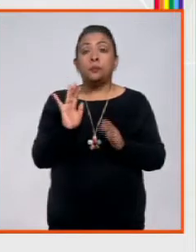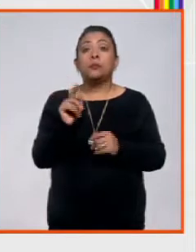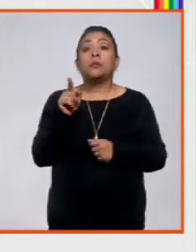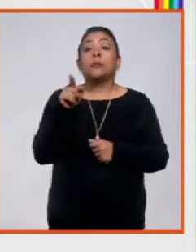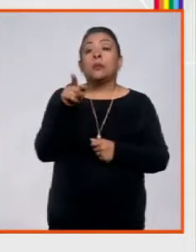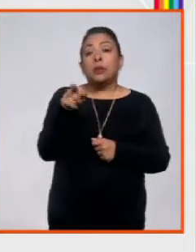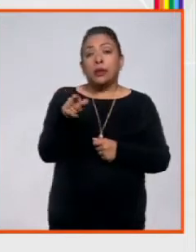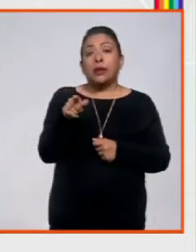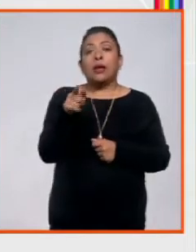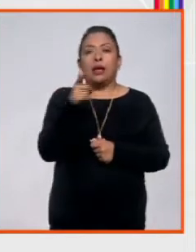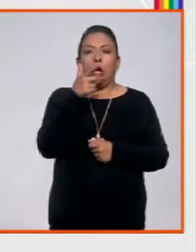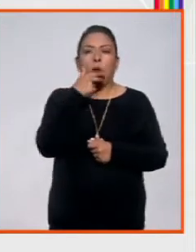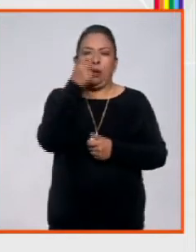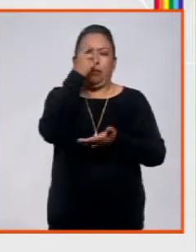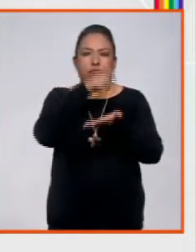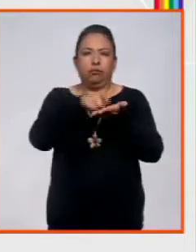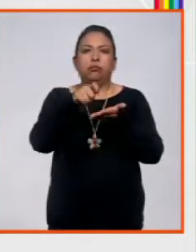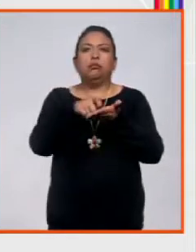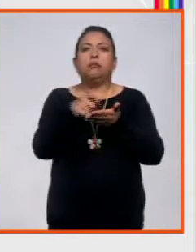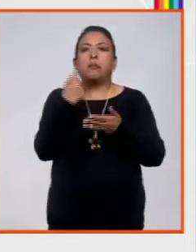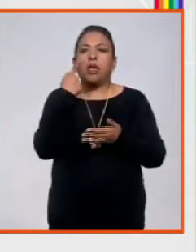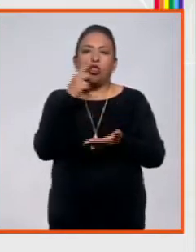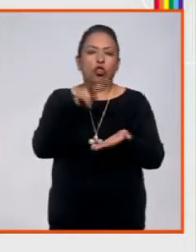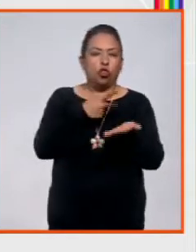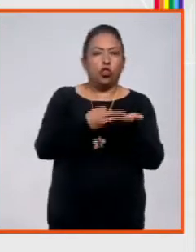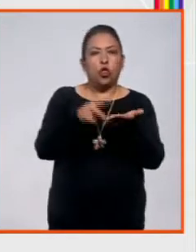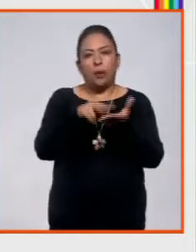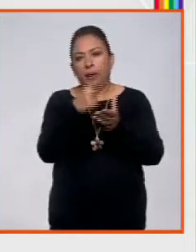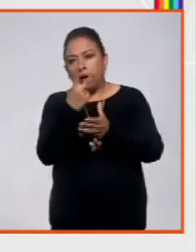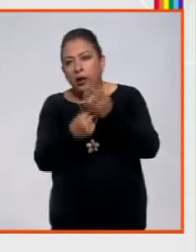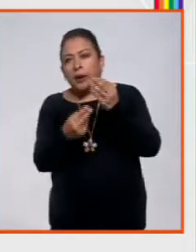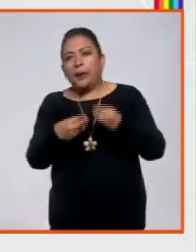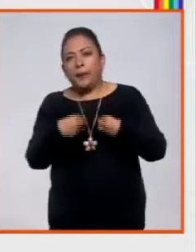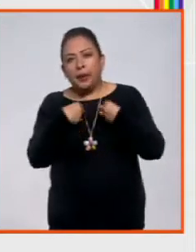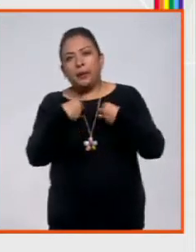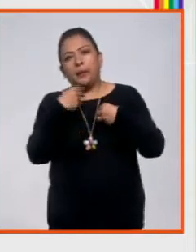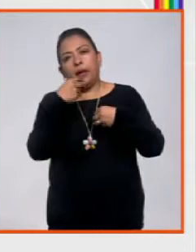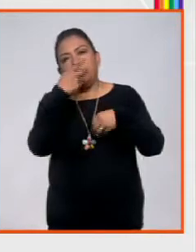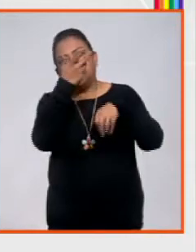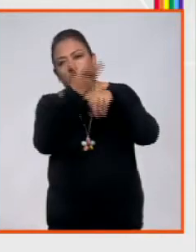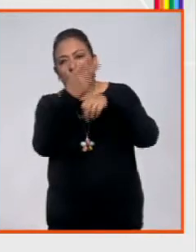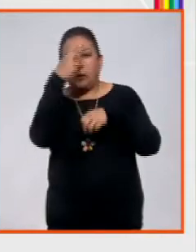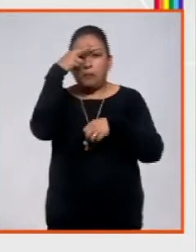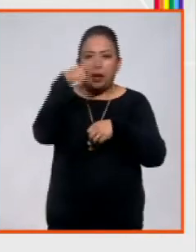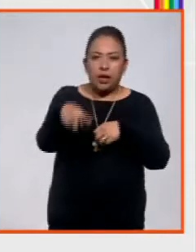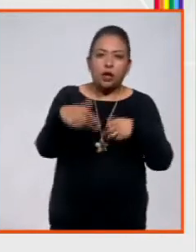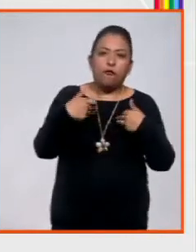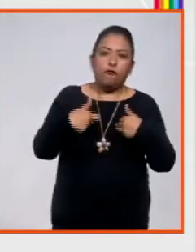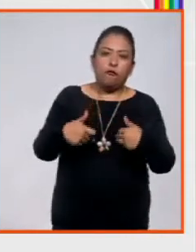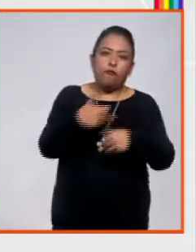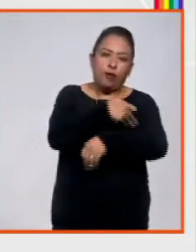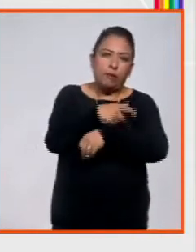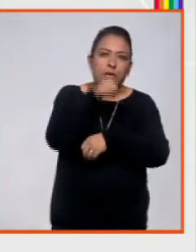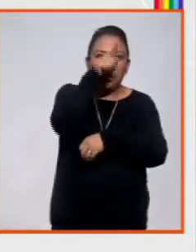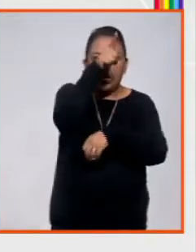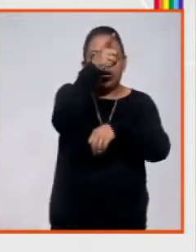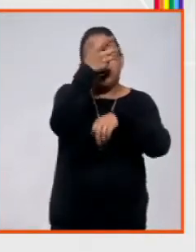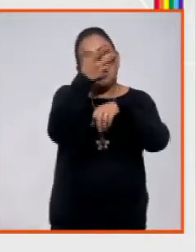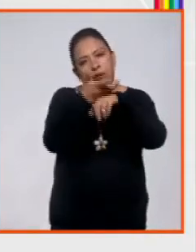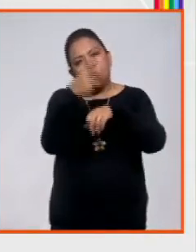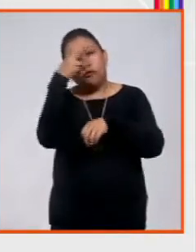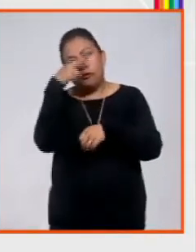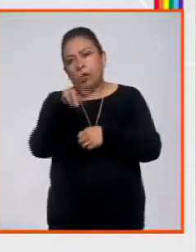pues ha vivido en esta dicotomía digamos que de vivir en eeuu en méxico y con familia en estados unidos y en méxico